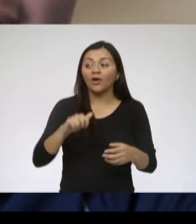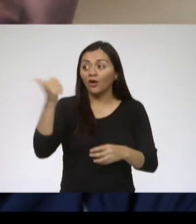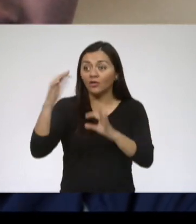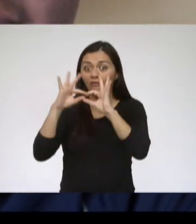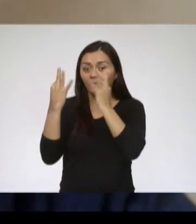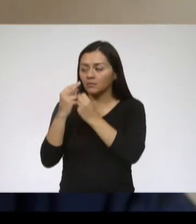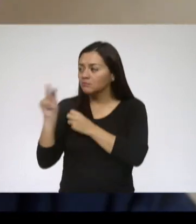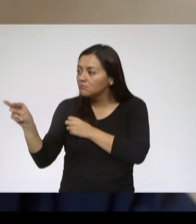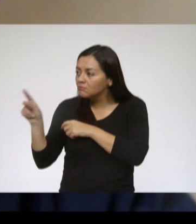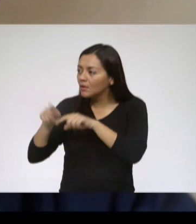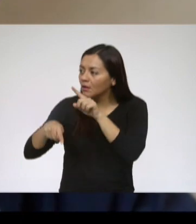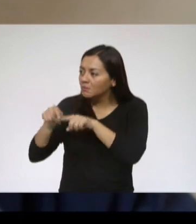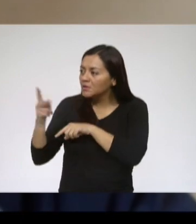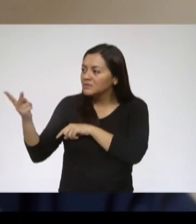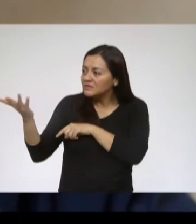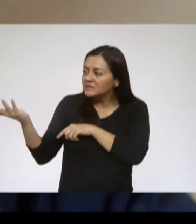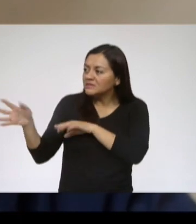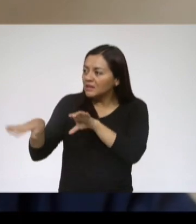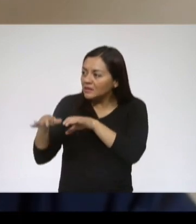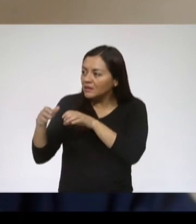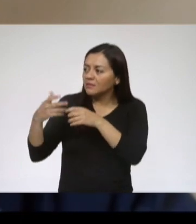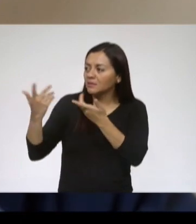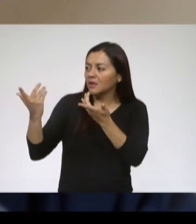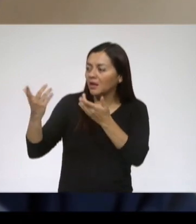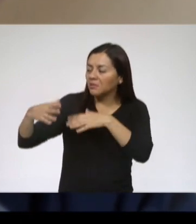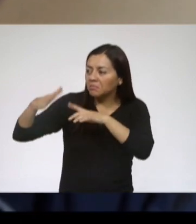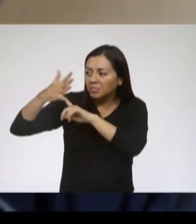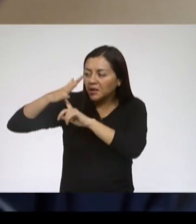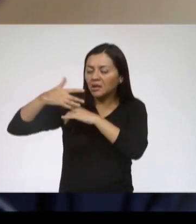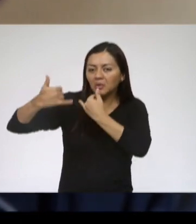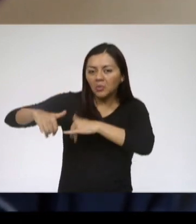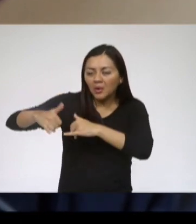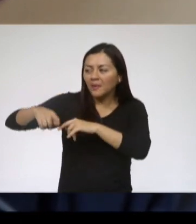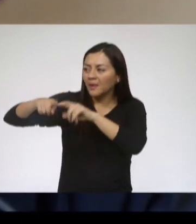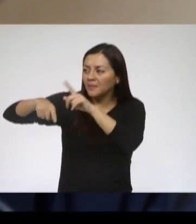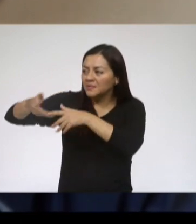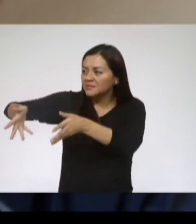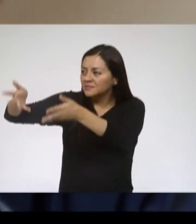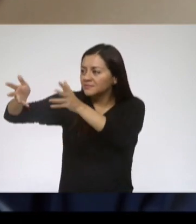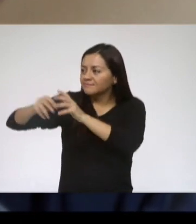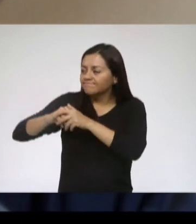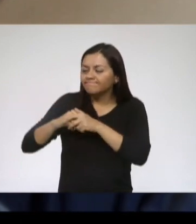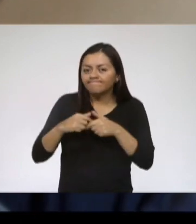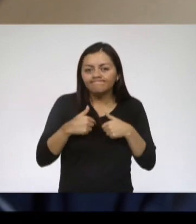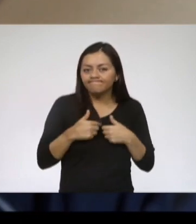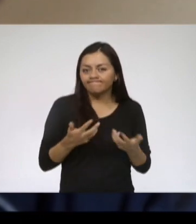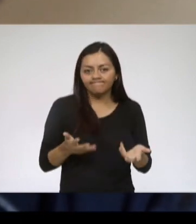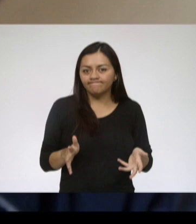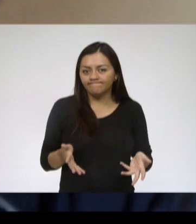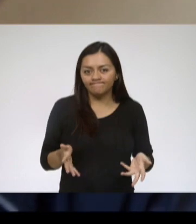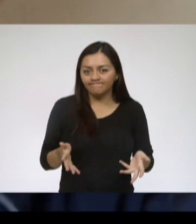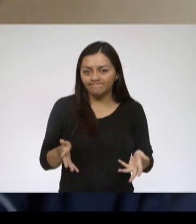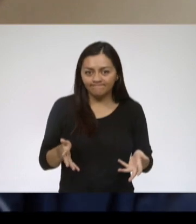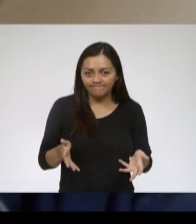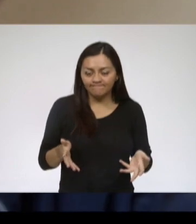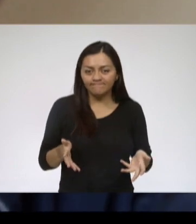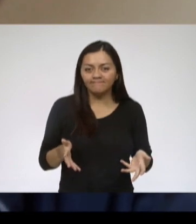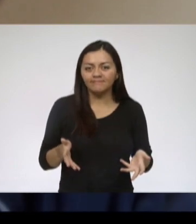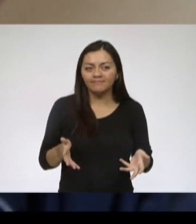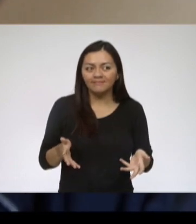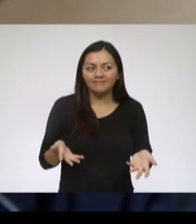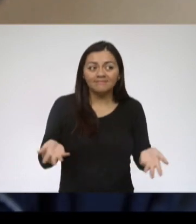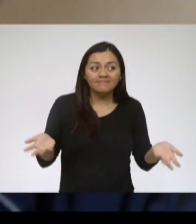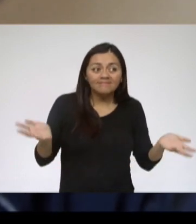sus padres, las actividades que podría haber tenido con ellos, así, actividades familiares, no